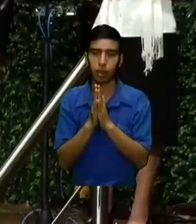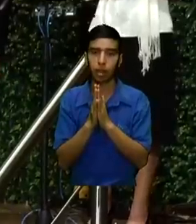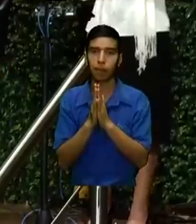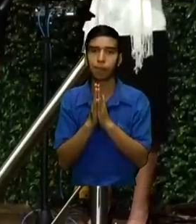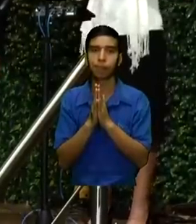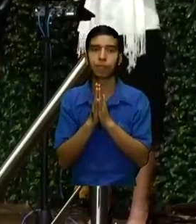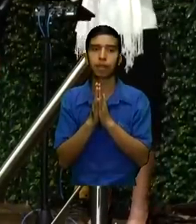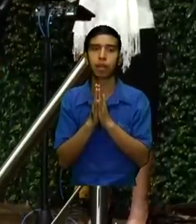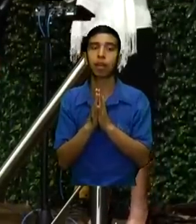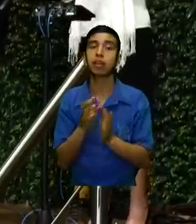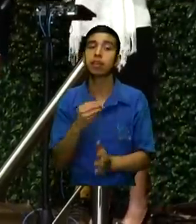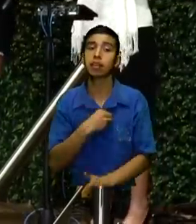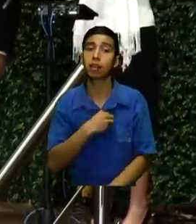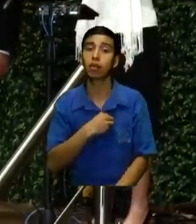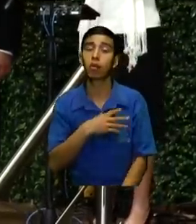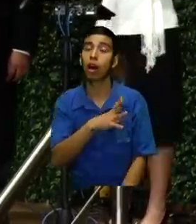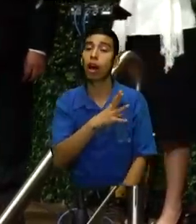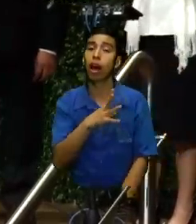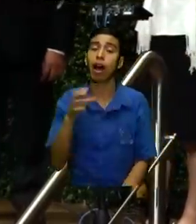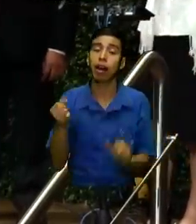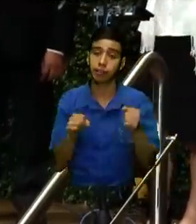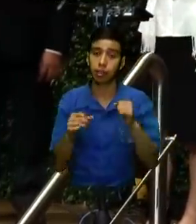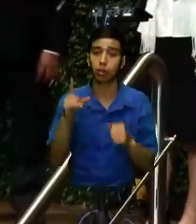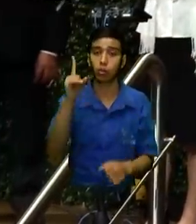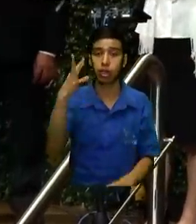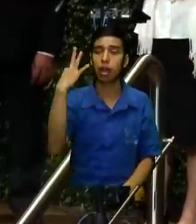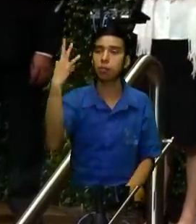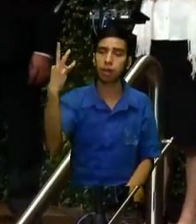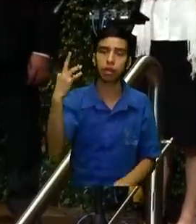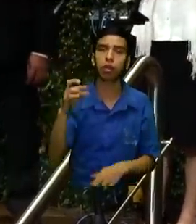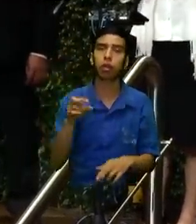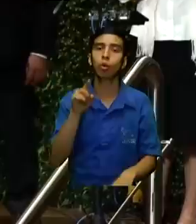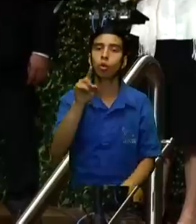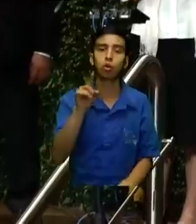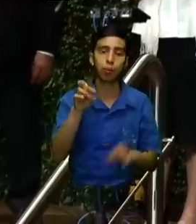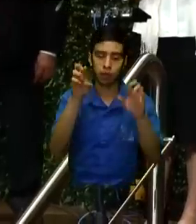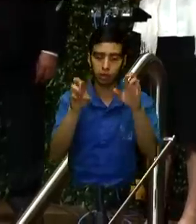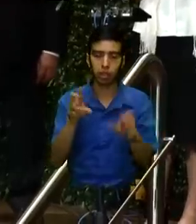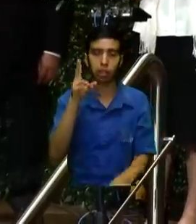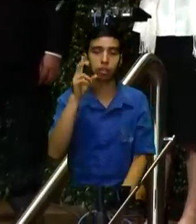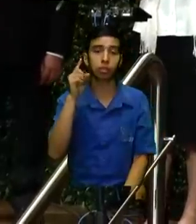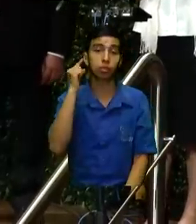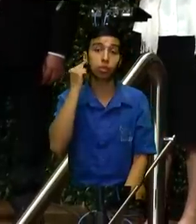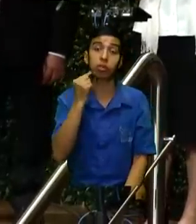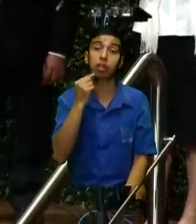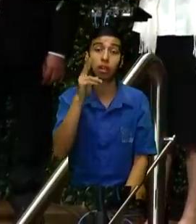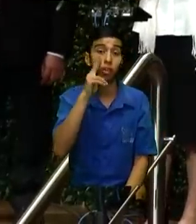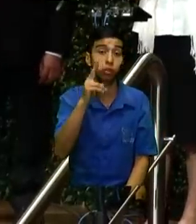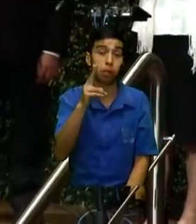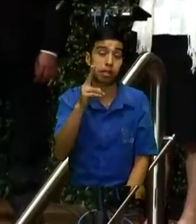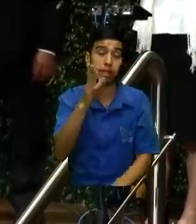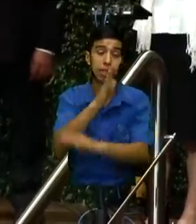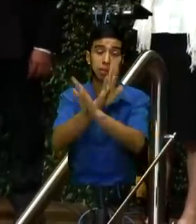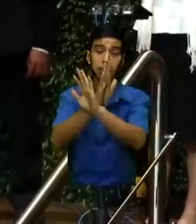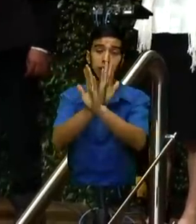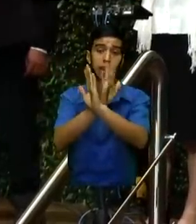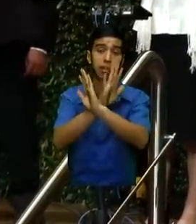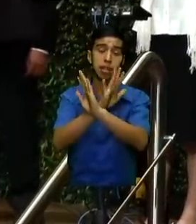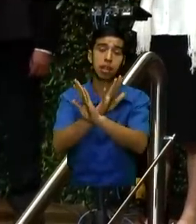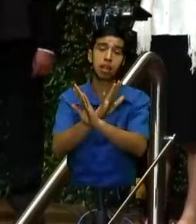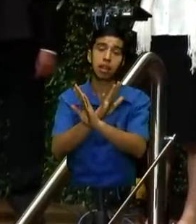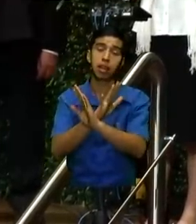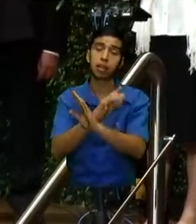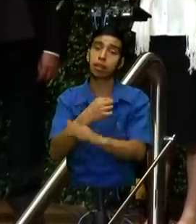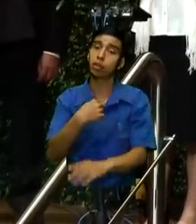hermanos nuestros han traído hoy delante de su presencia, de su altar. No sin antes pedirle a mi hermano Ángel López que venga